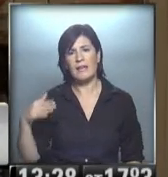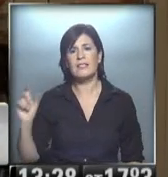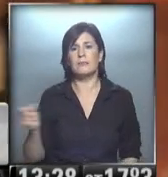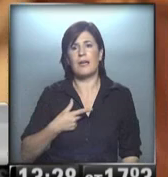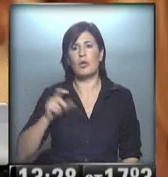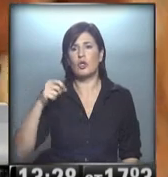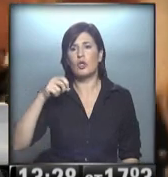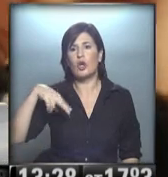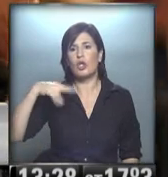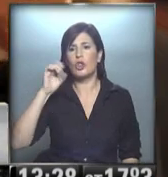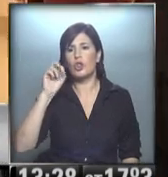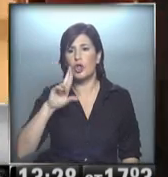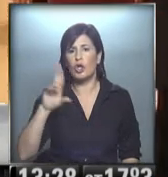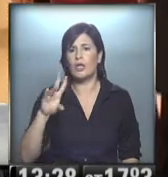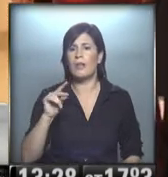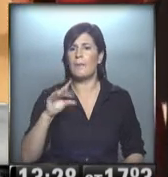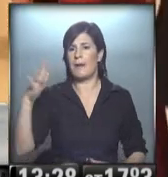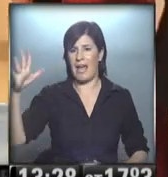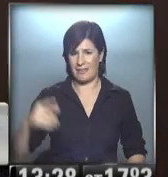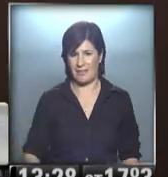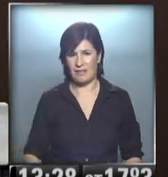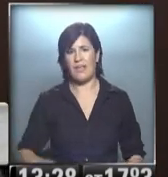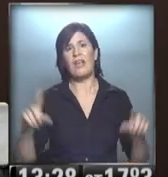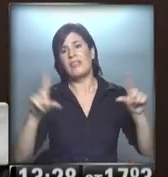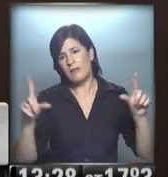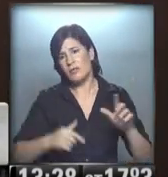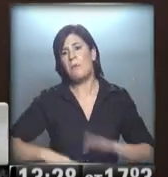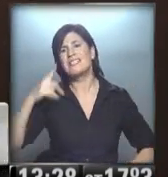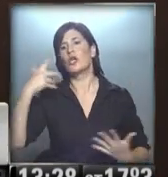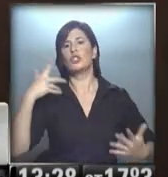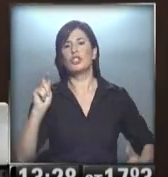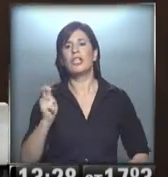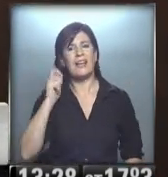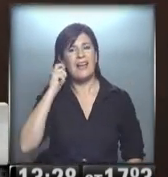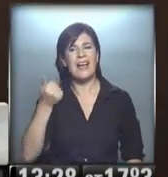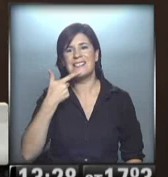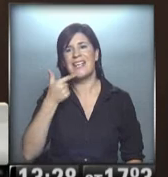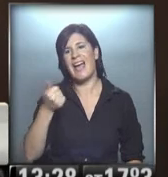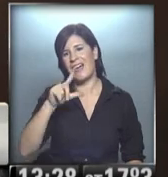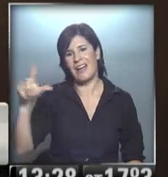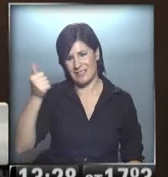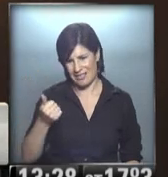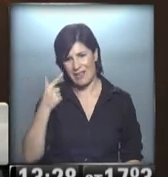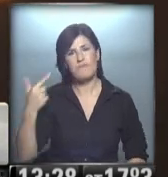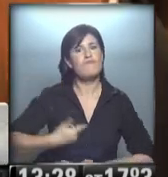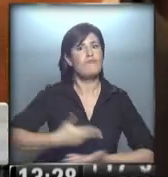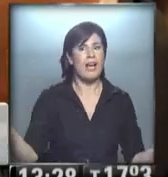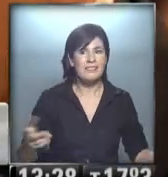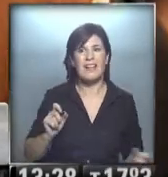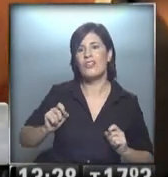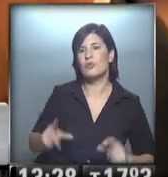mejor actriz de reparto. En televisión Gazalla fue su gran compañero y su gran oportunidad para mostrar un